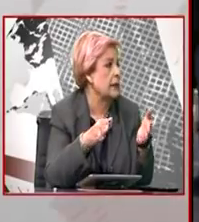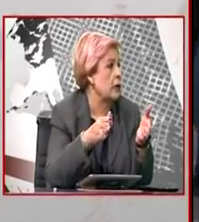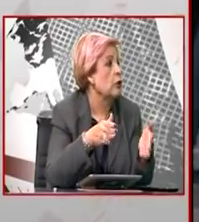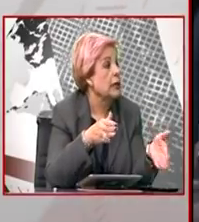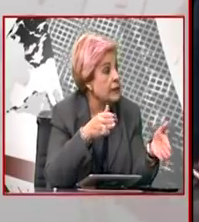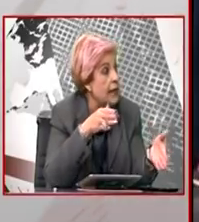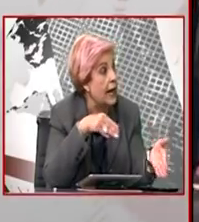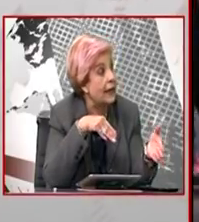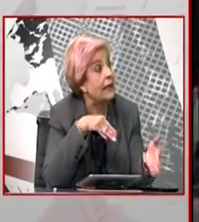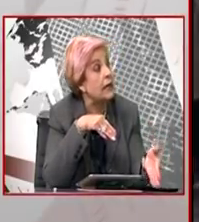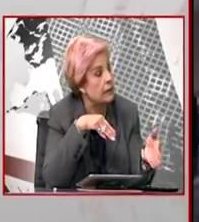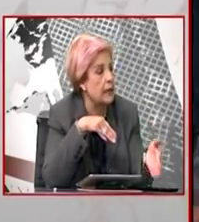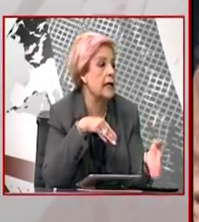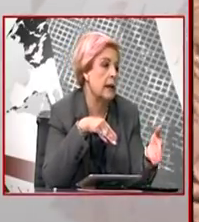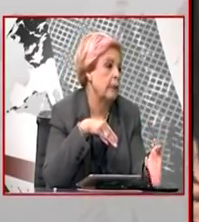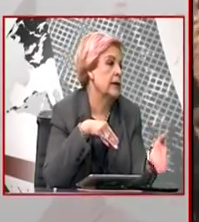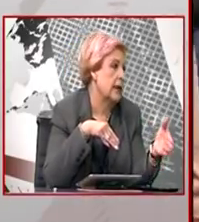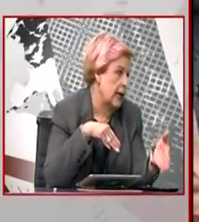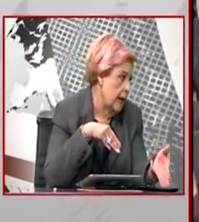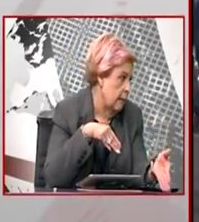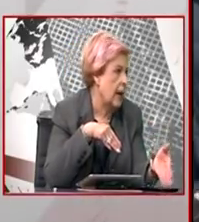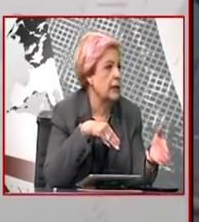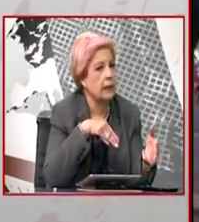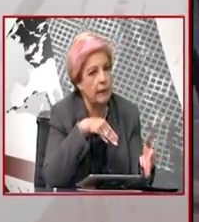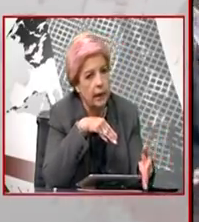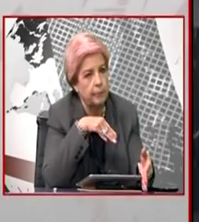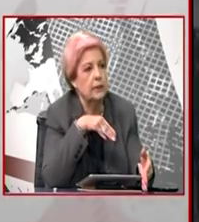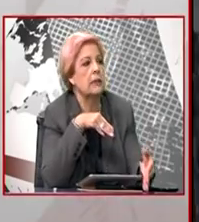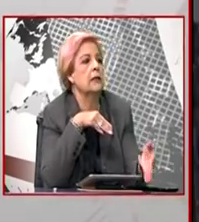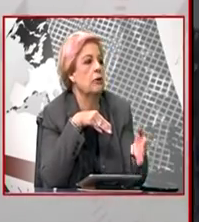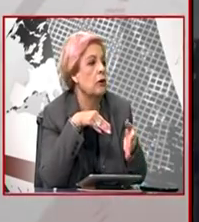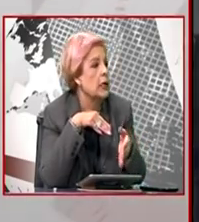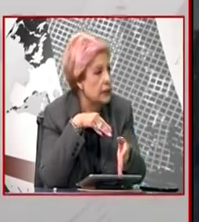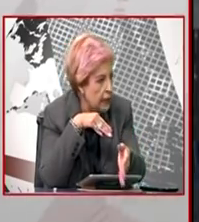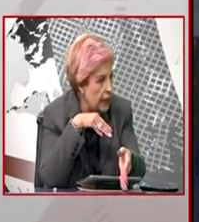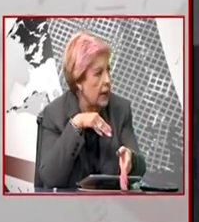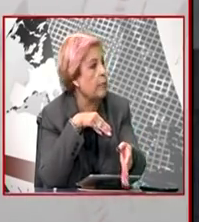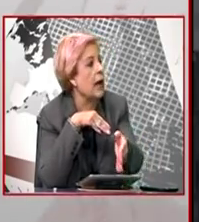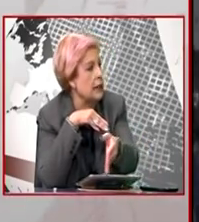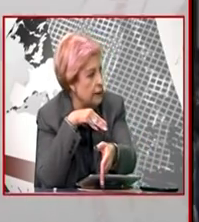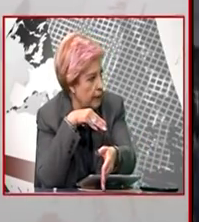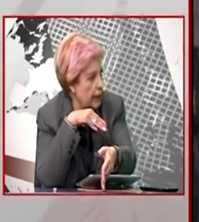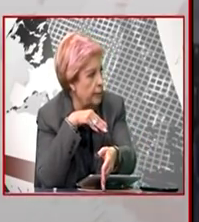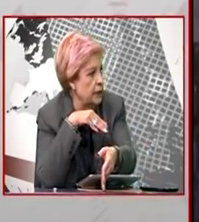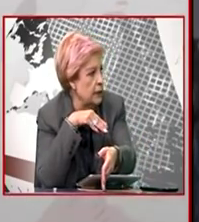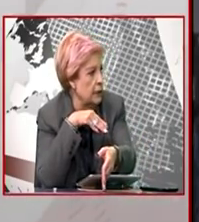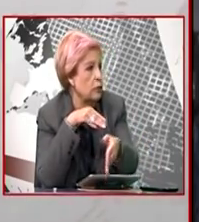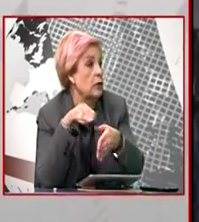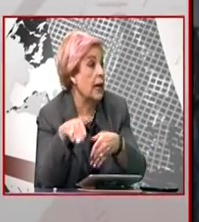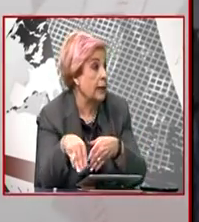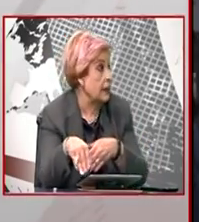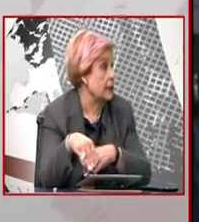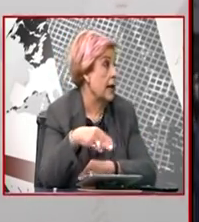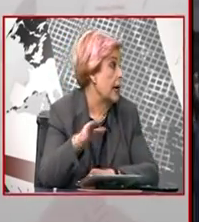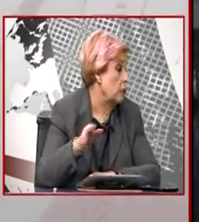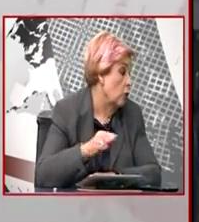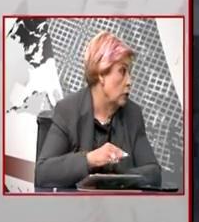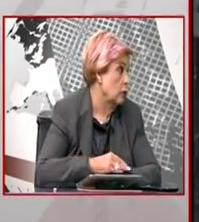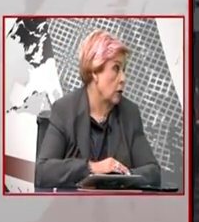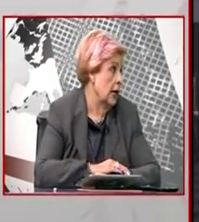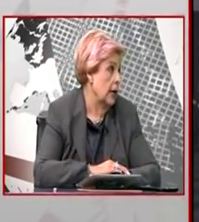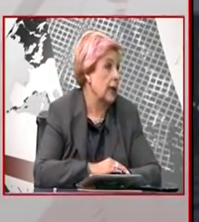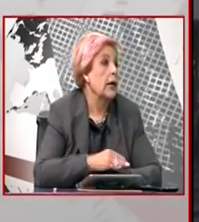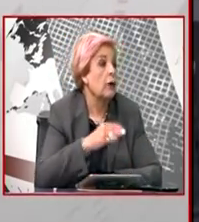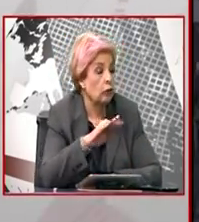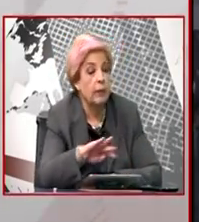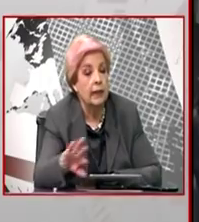corrían sino si salían mal les daban capacitación salían mal les daban capacitación ya la tercera no